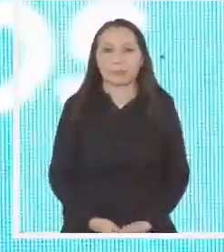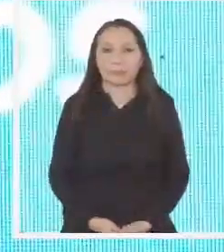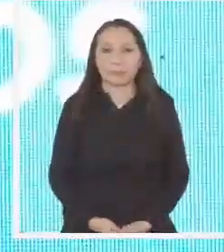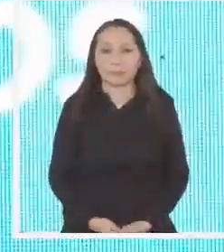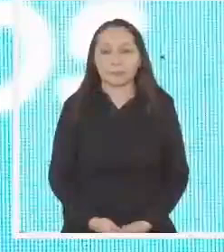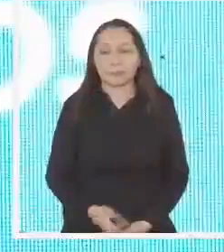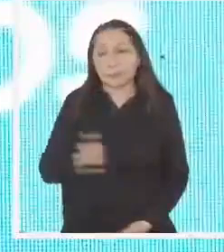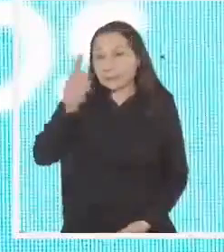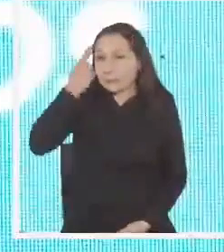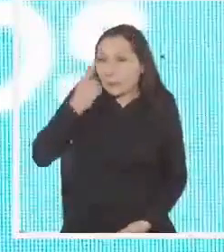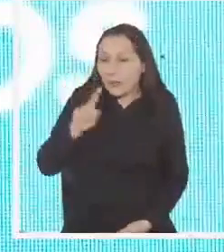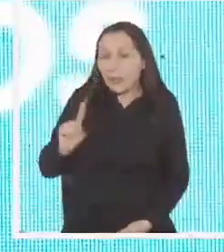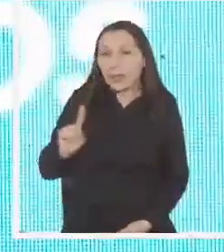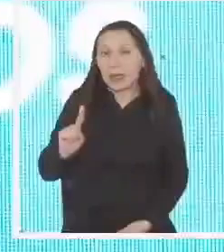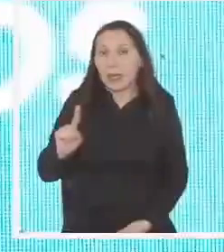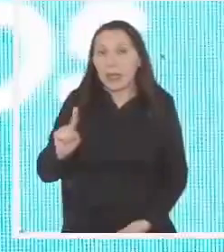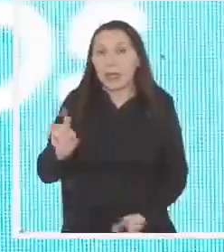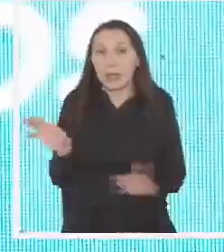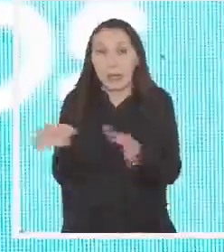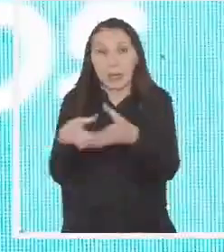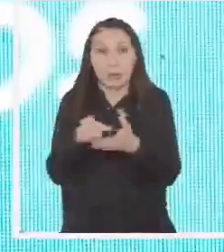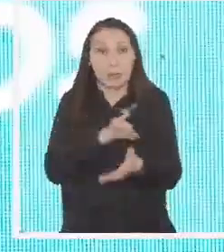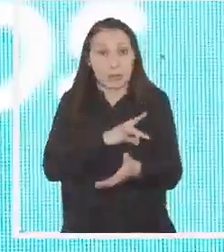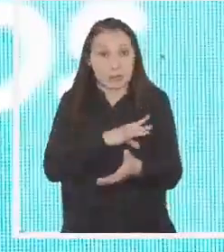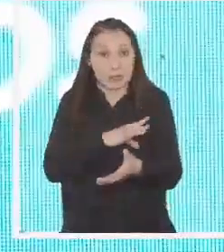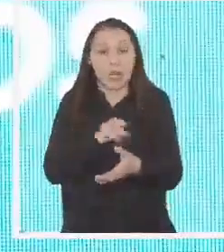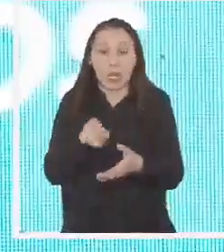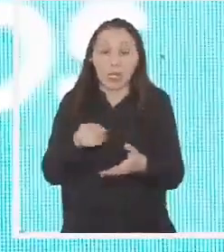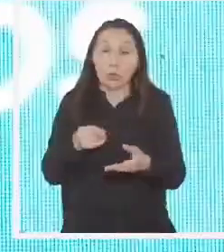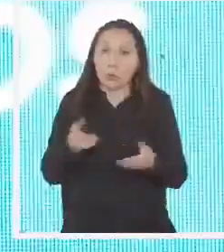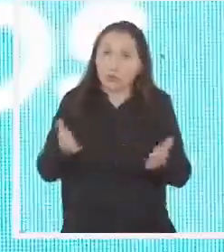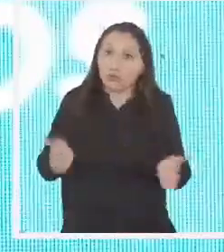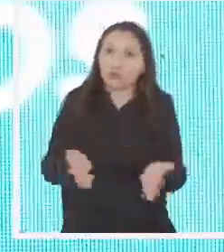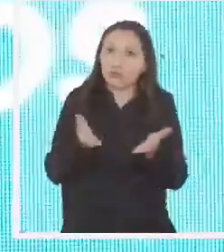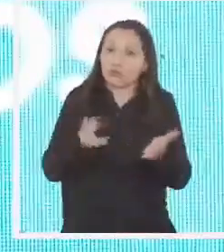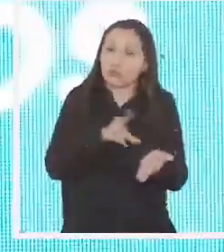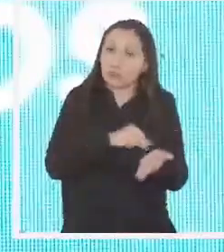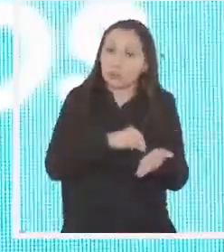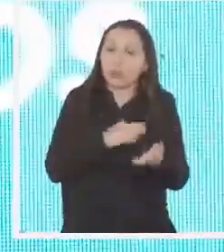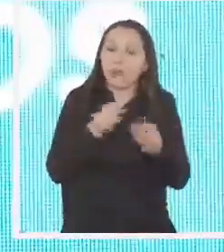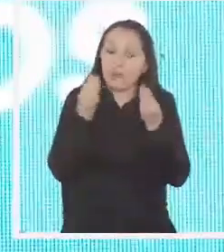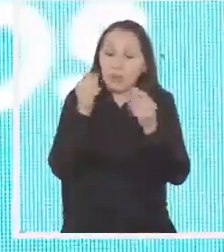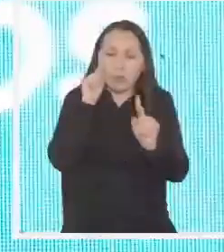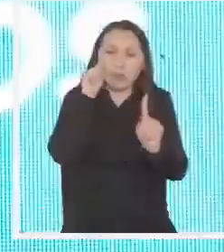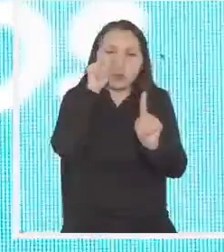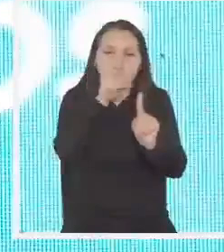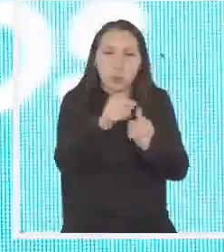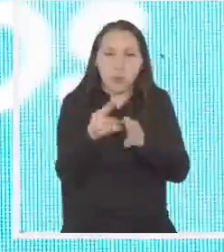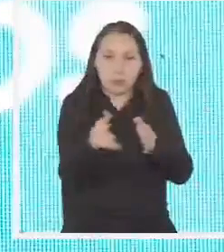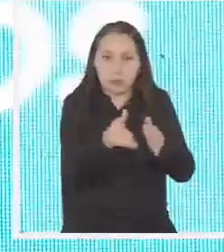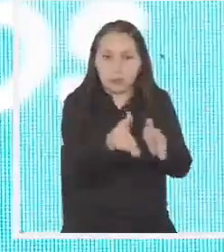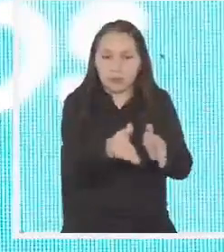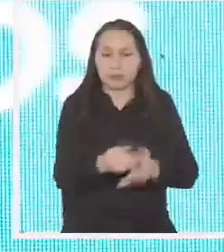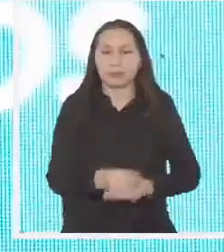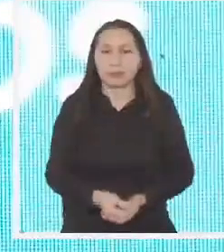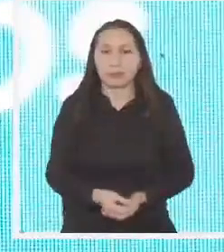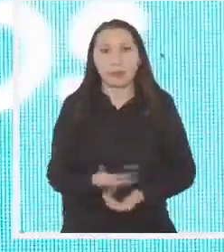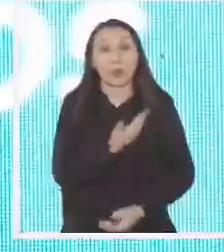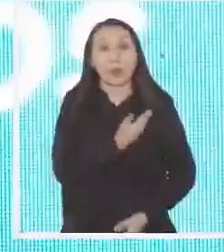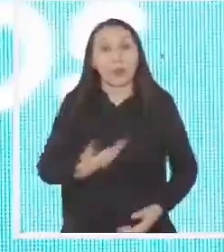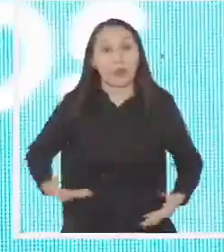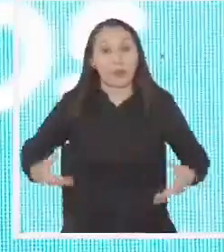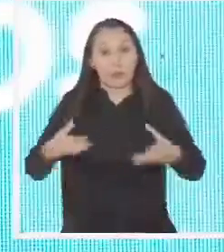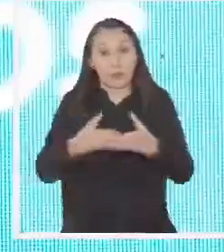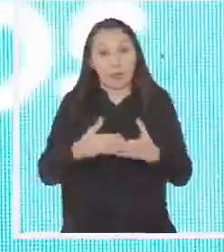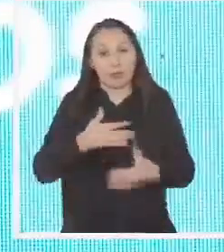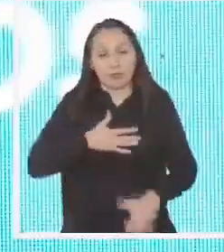Pero desde la Cámara, justamente con estos incentivos, creo que se está apuntando en la dirección correcta. Como gobierno les